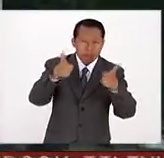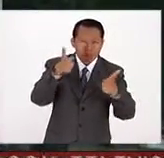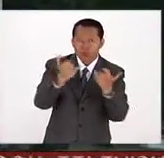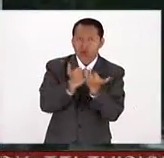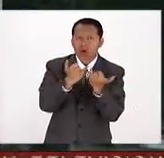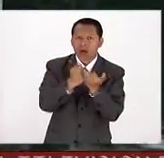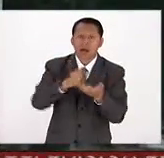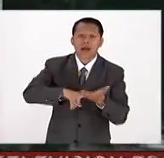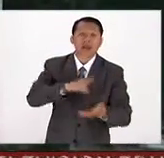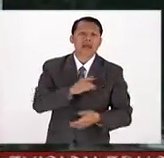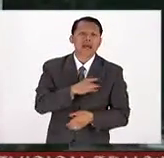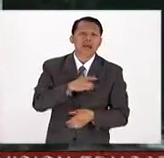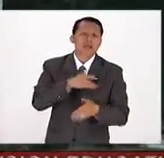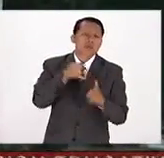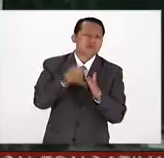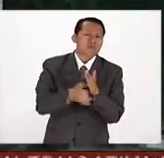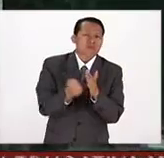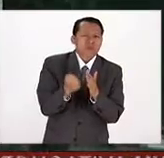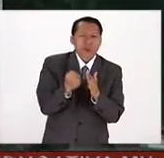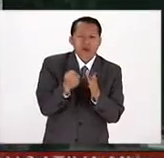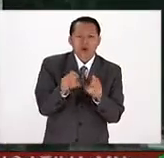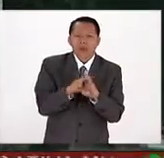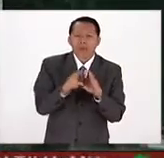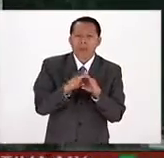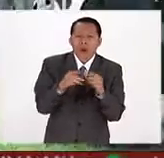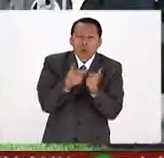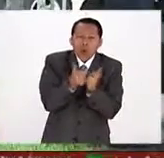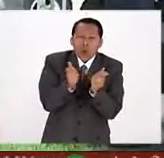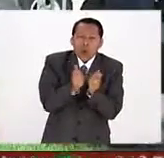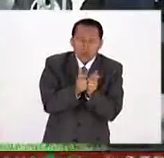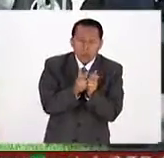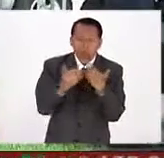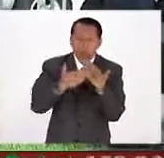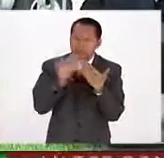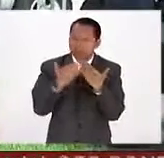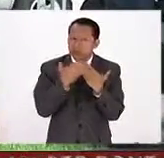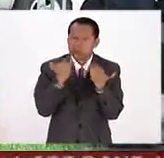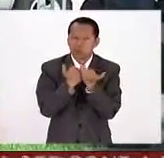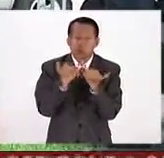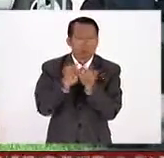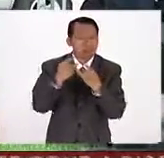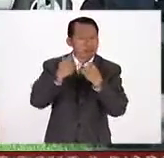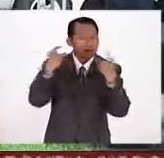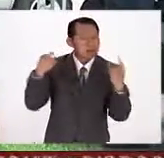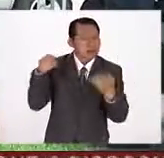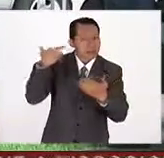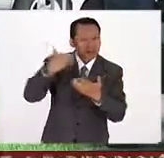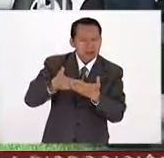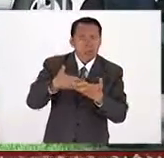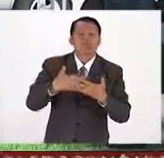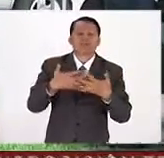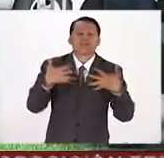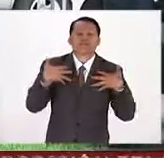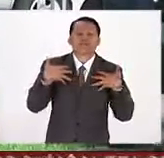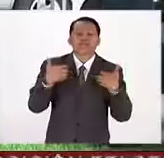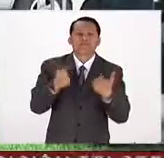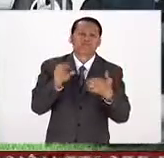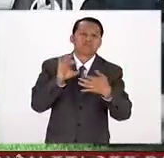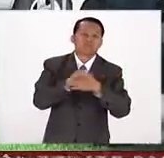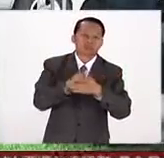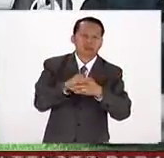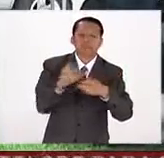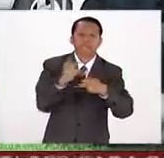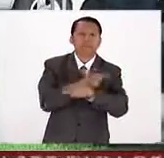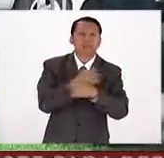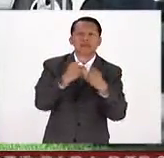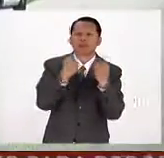profundos a ciertos grupos minoritarios a lo largo de la historia, y que eso nos ayuda a entender muy bien qué es lo que pasa en algunos momentos de